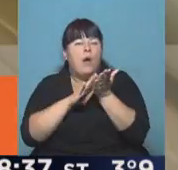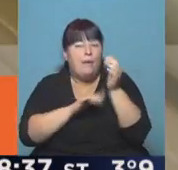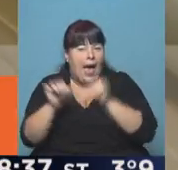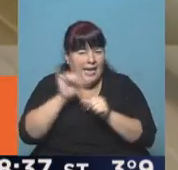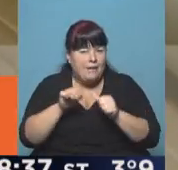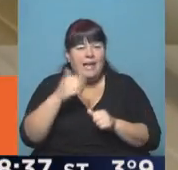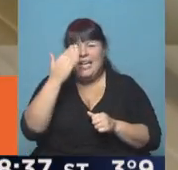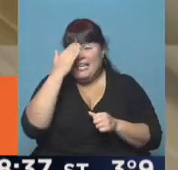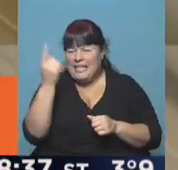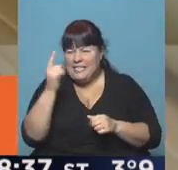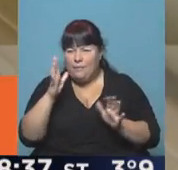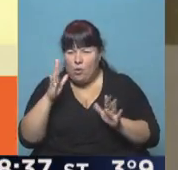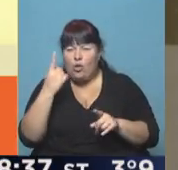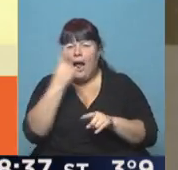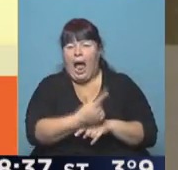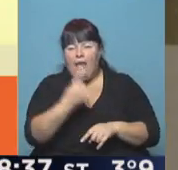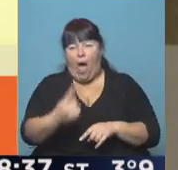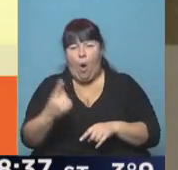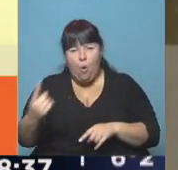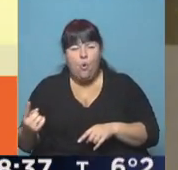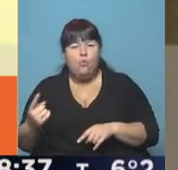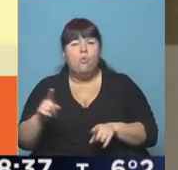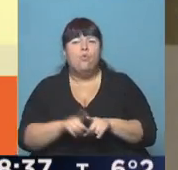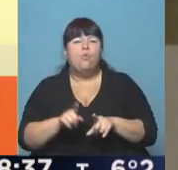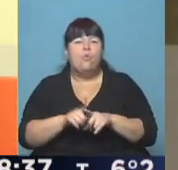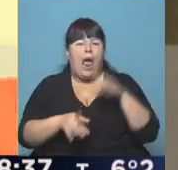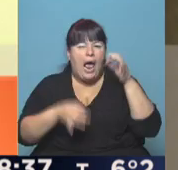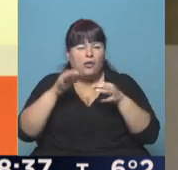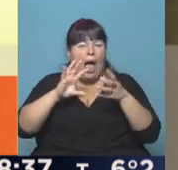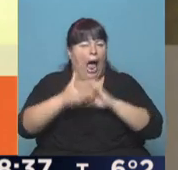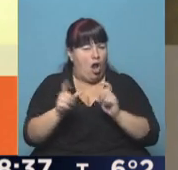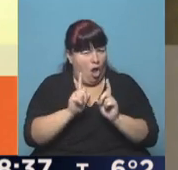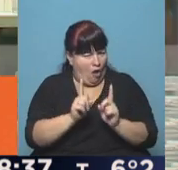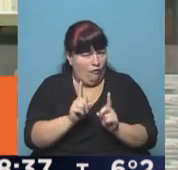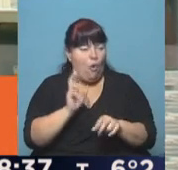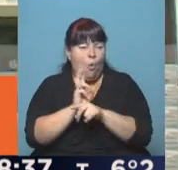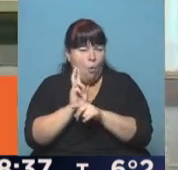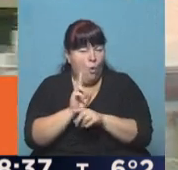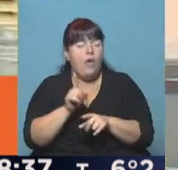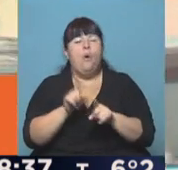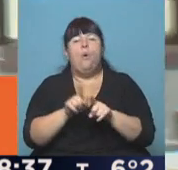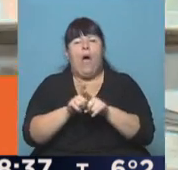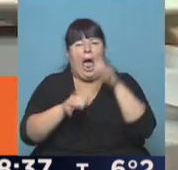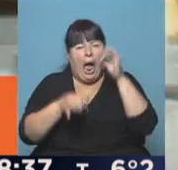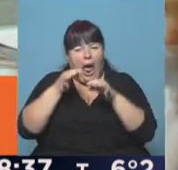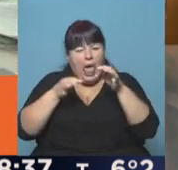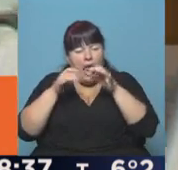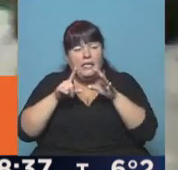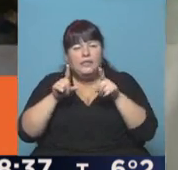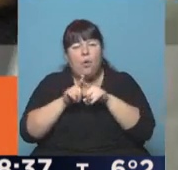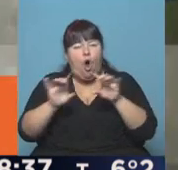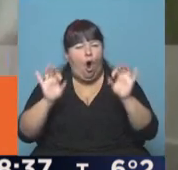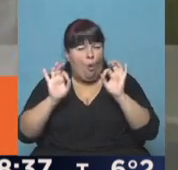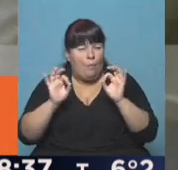son 15 minutos más o menos por muestra es un análisis no destructivo le hacemos un análisis casi